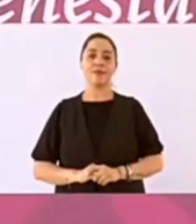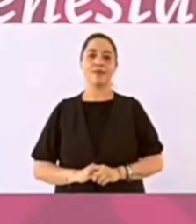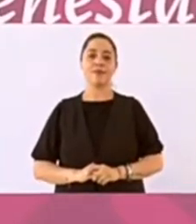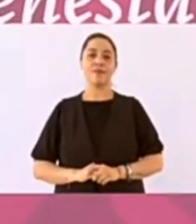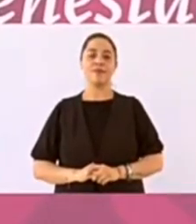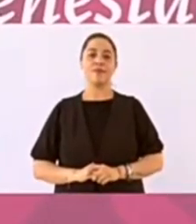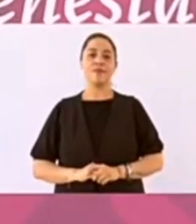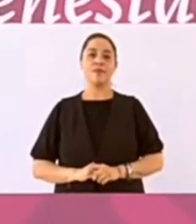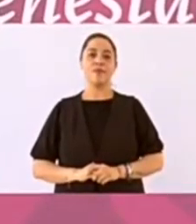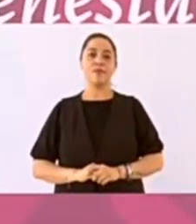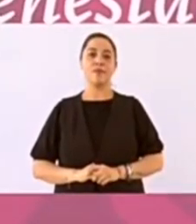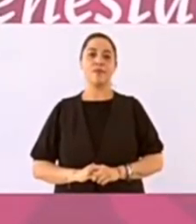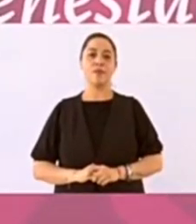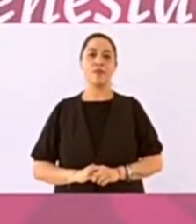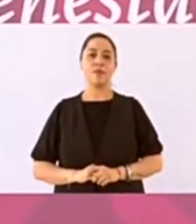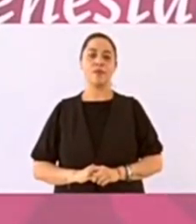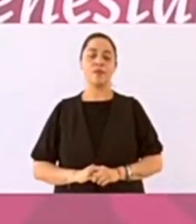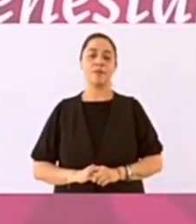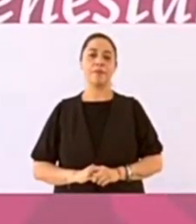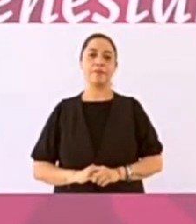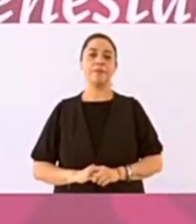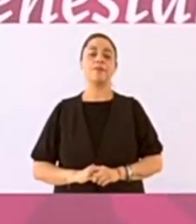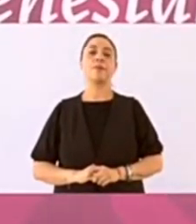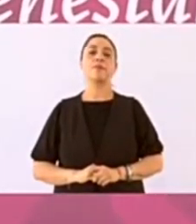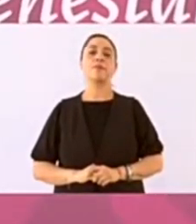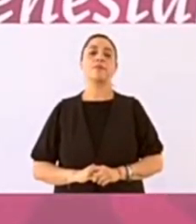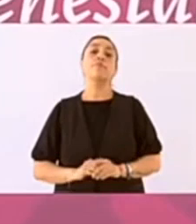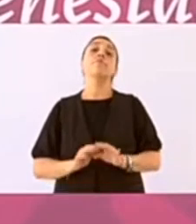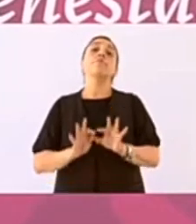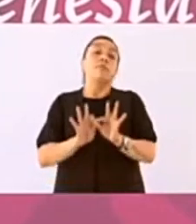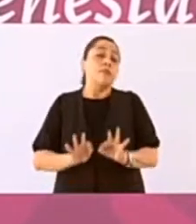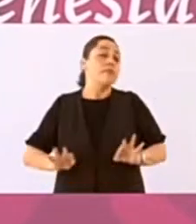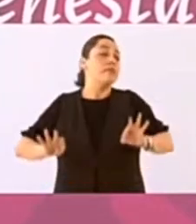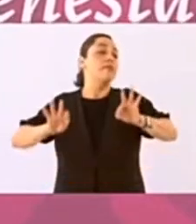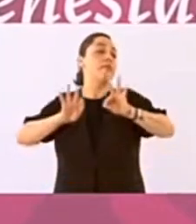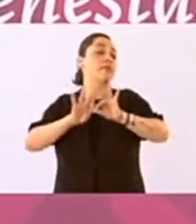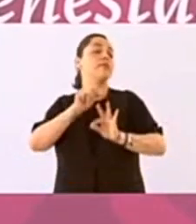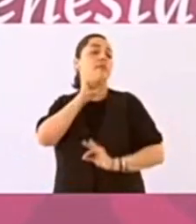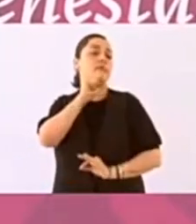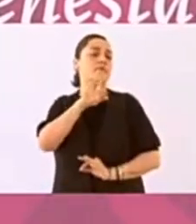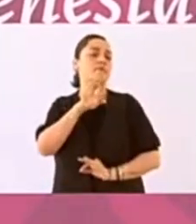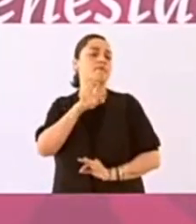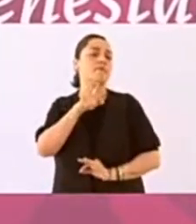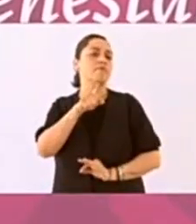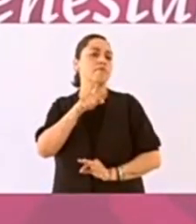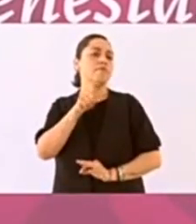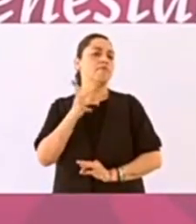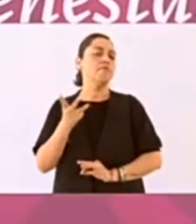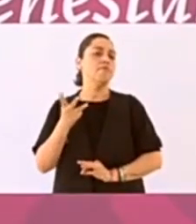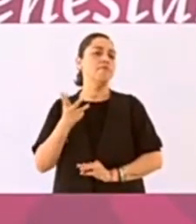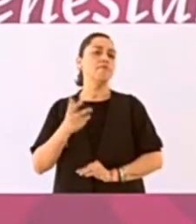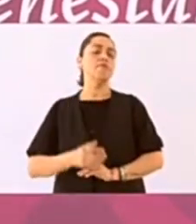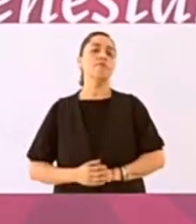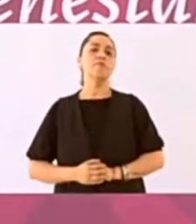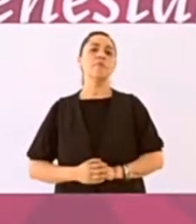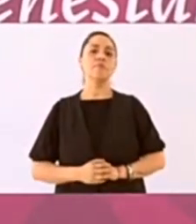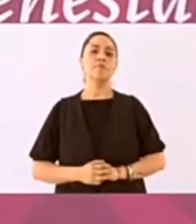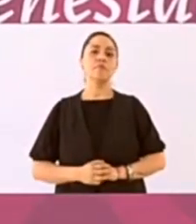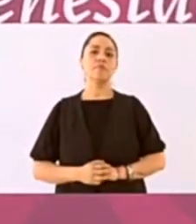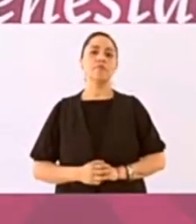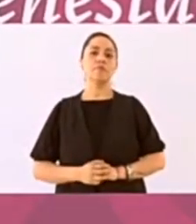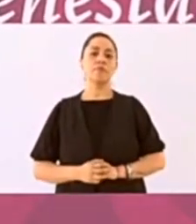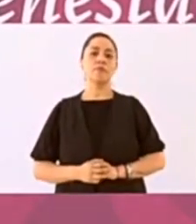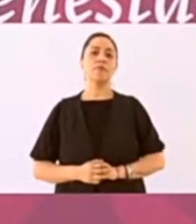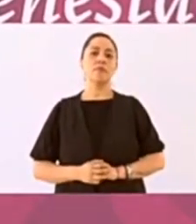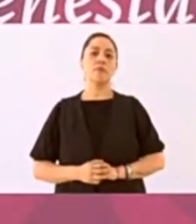Y también es muy importante que se